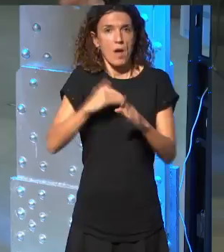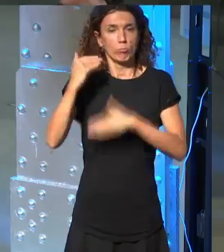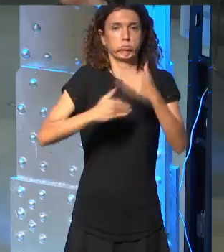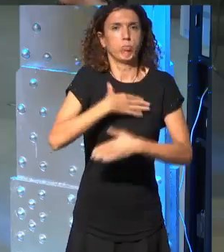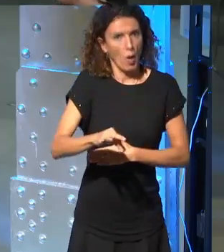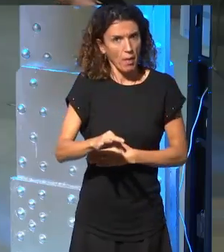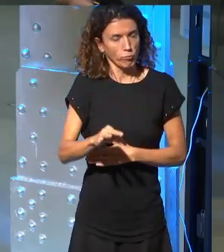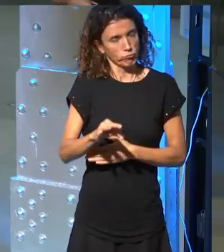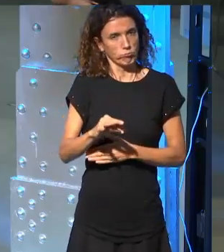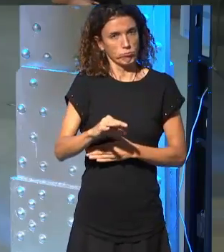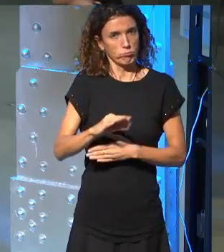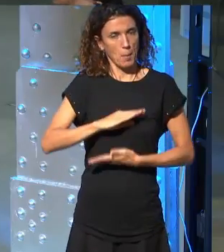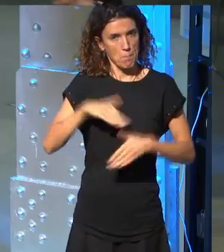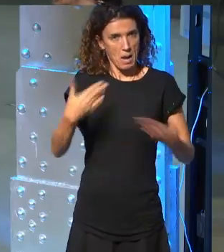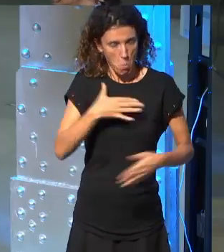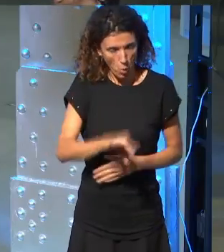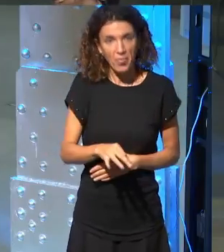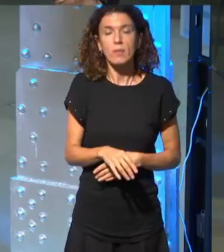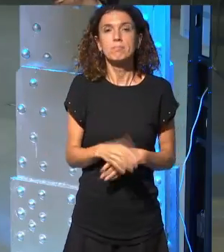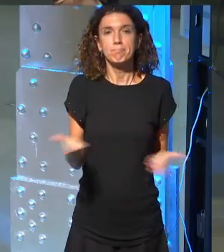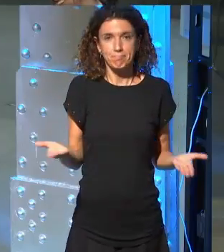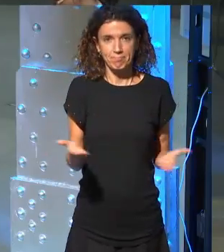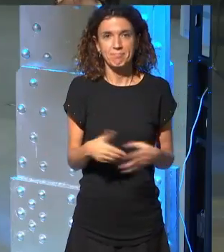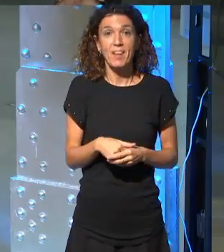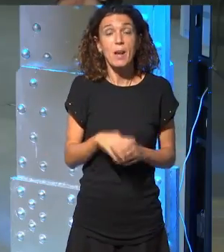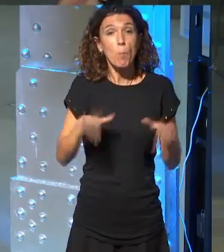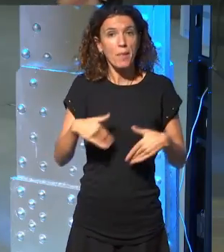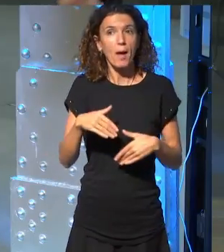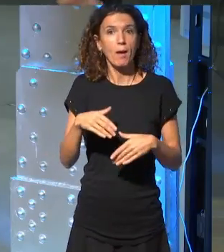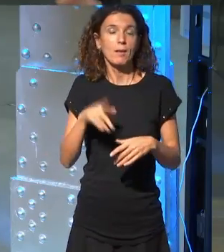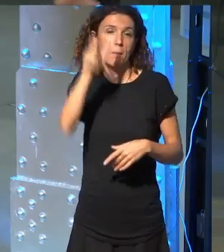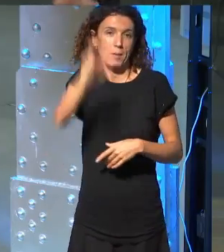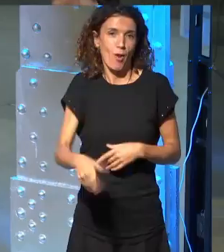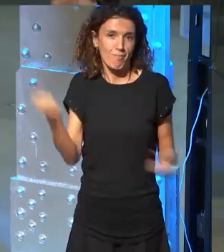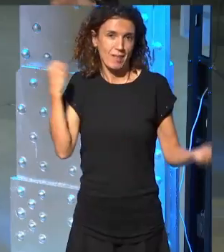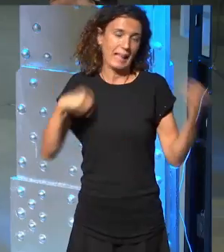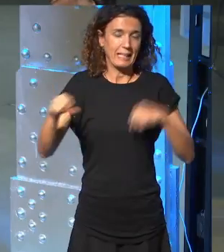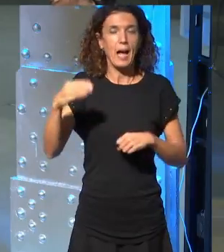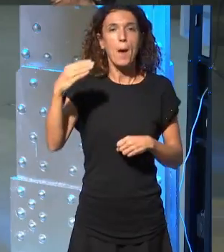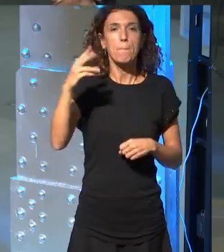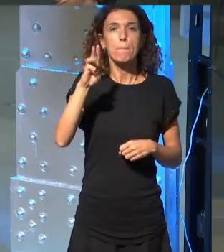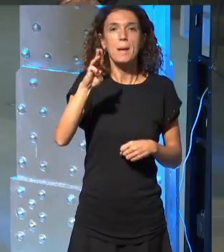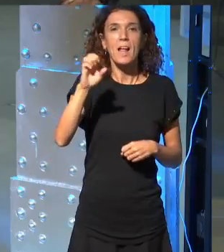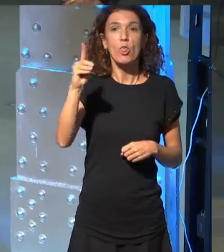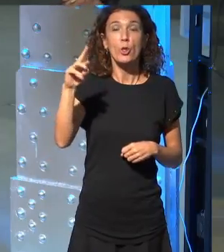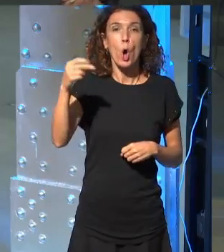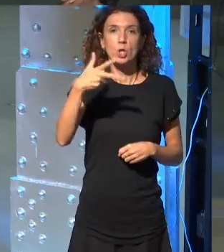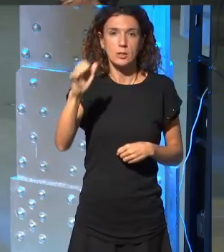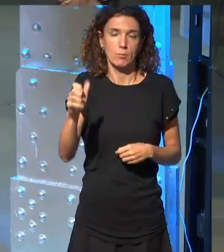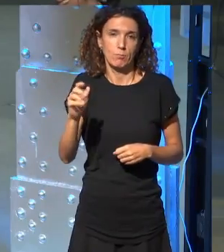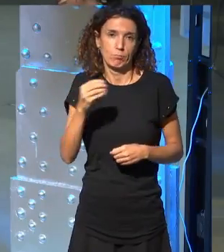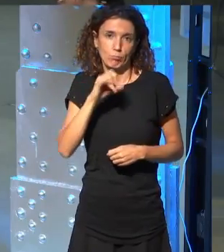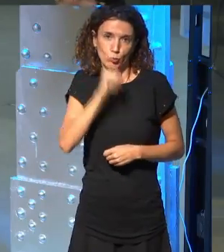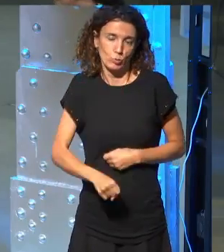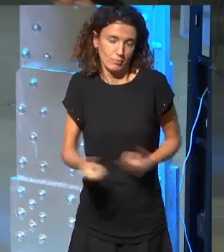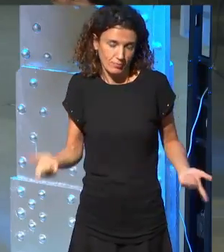esferas, romper. Sí, de hecho se puede llegar a Cristina Pedroche. No ha dicho Pedroche. Iker Casillas, ha dicho Cristina